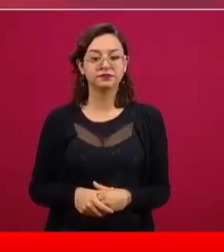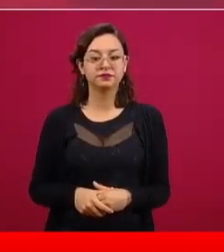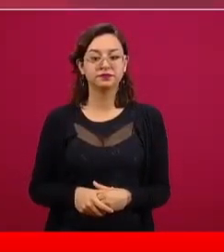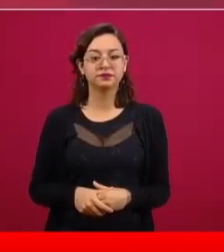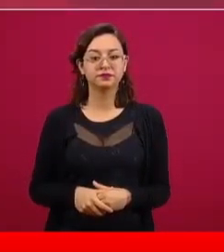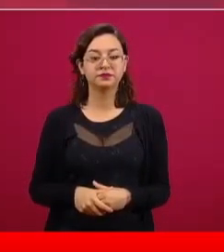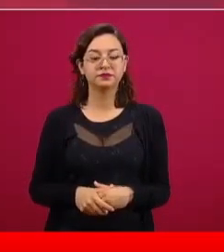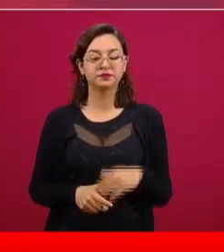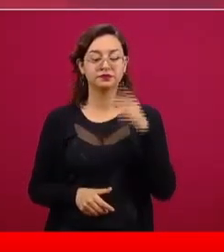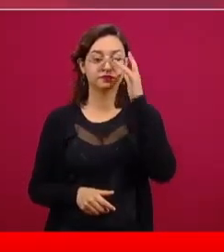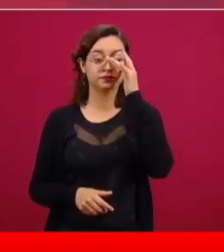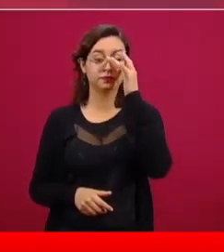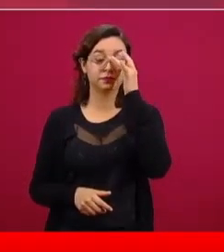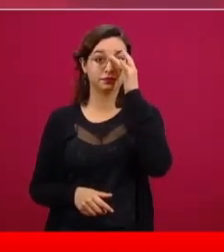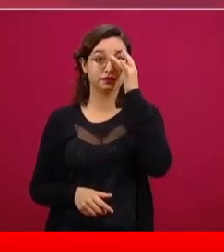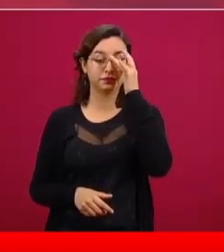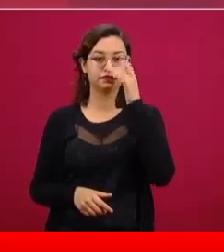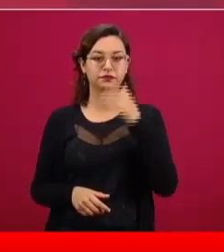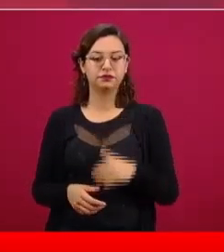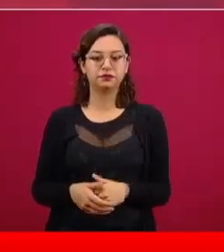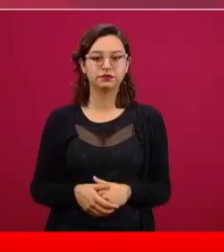También